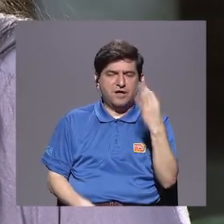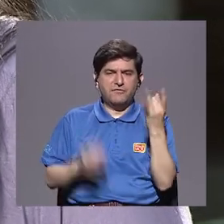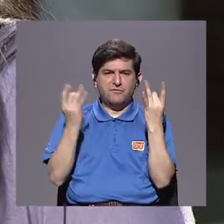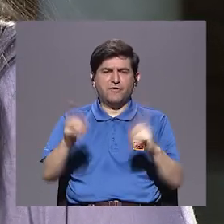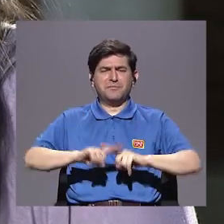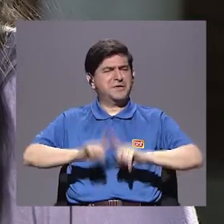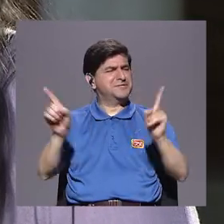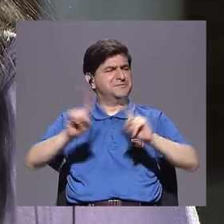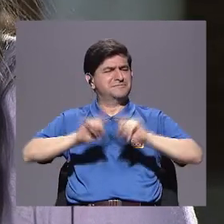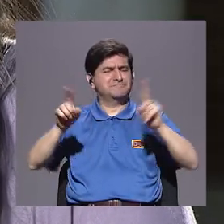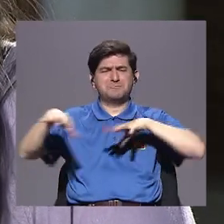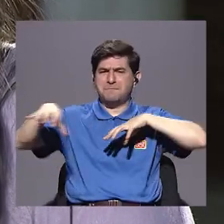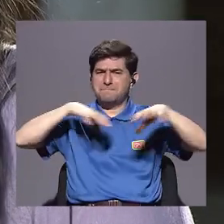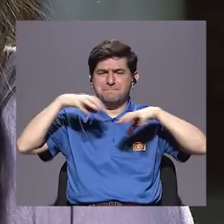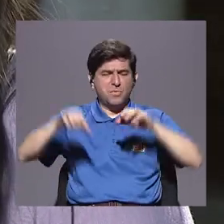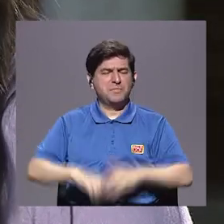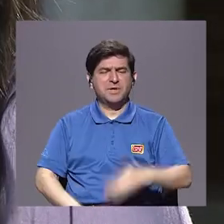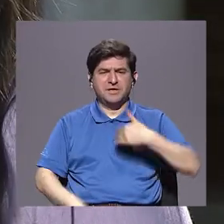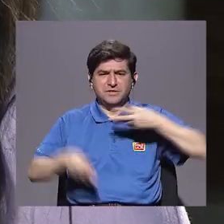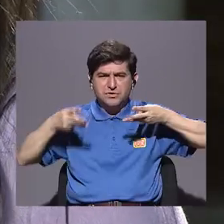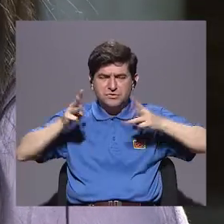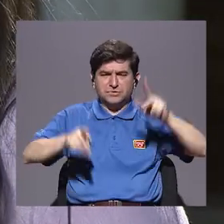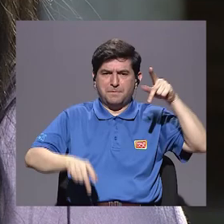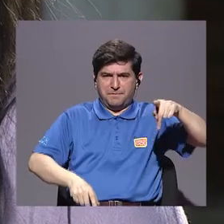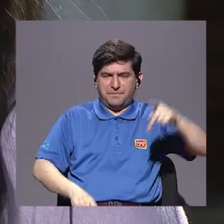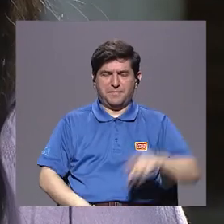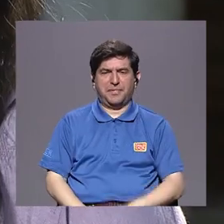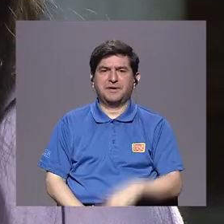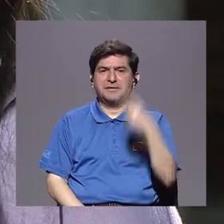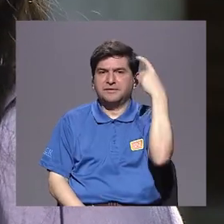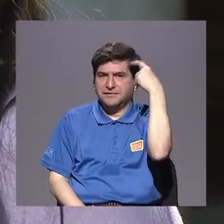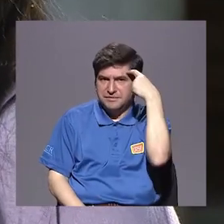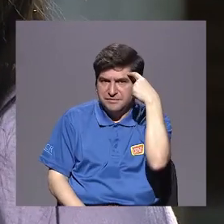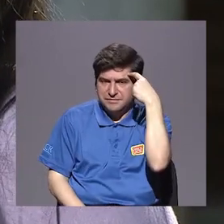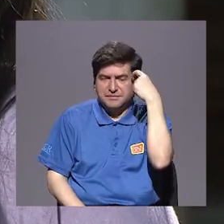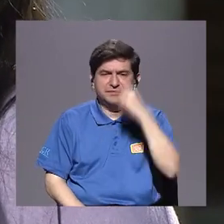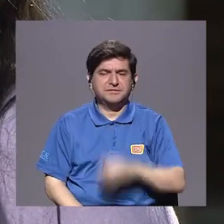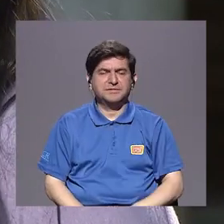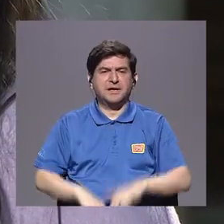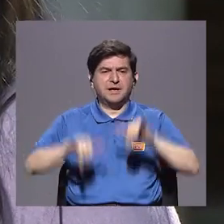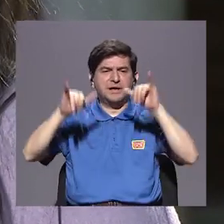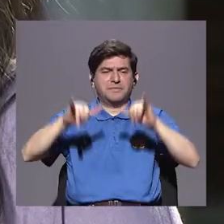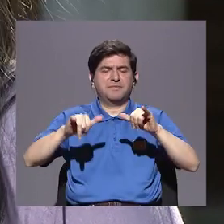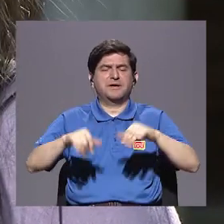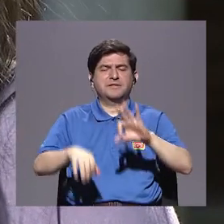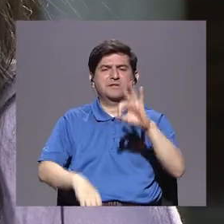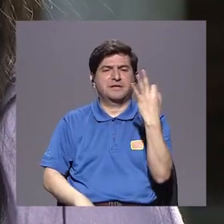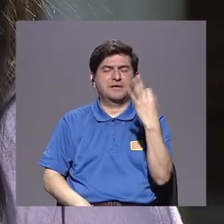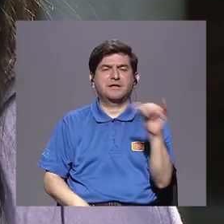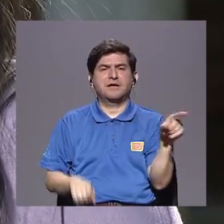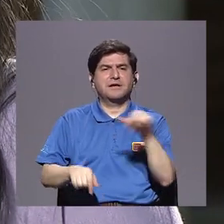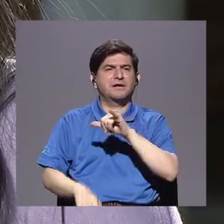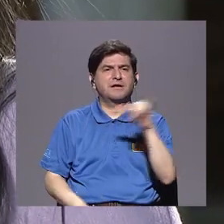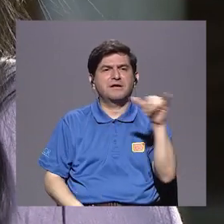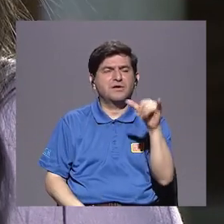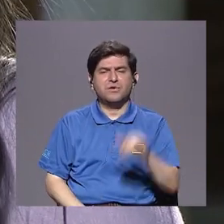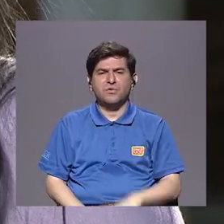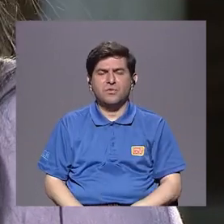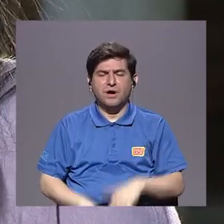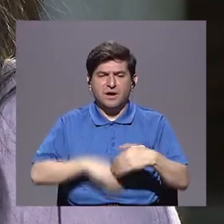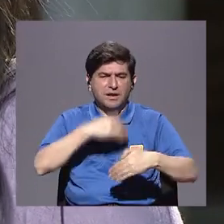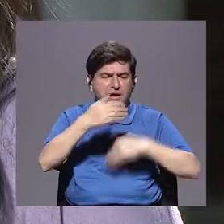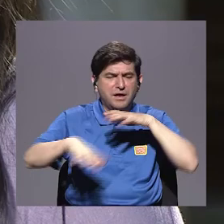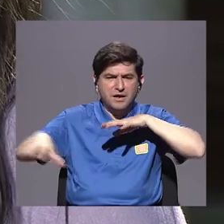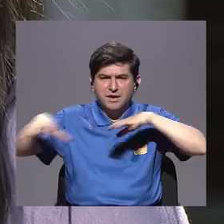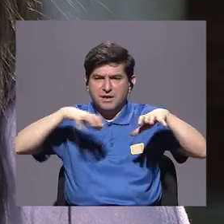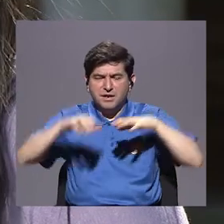difieren bastante de los movimientos del Pilates, tanto en mantenerse en la postura como